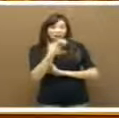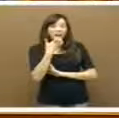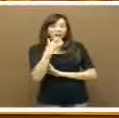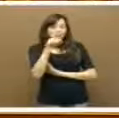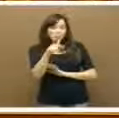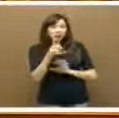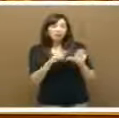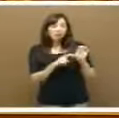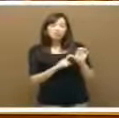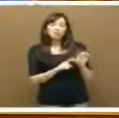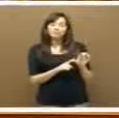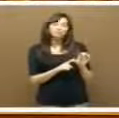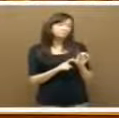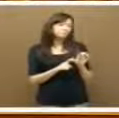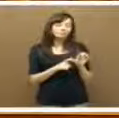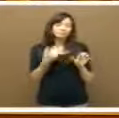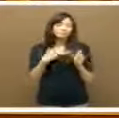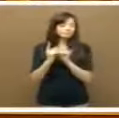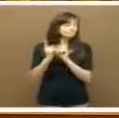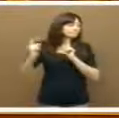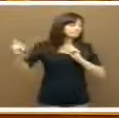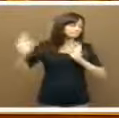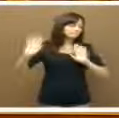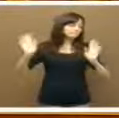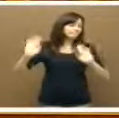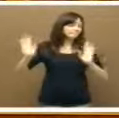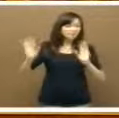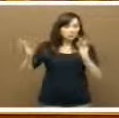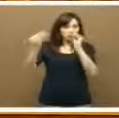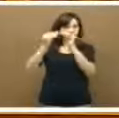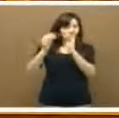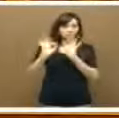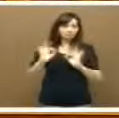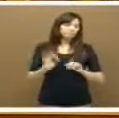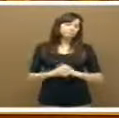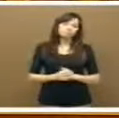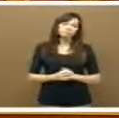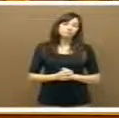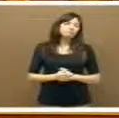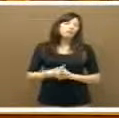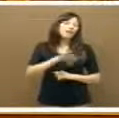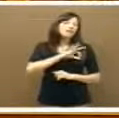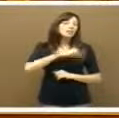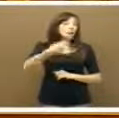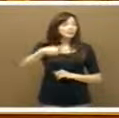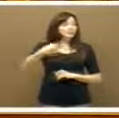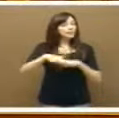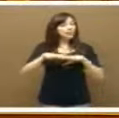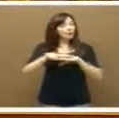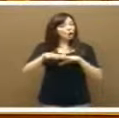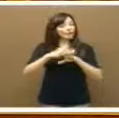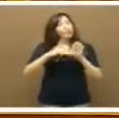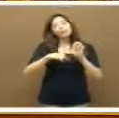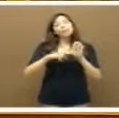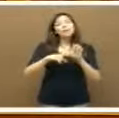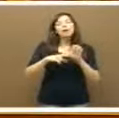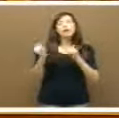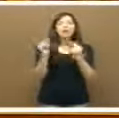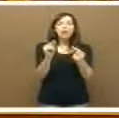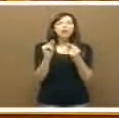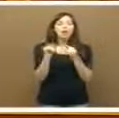que quiero guardar la mayor distancia posible con usted. El señor presidente del Gobierno extremeño, a lo largo del debate de la región,